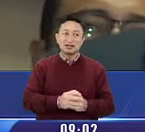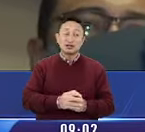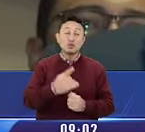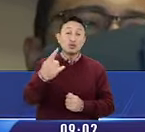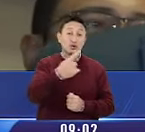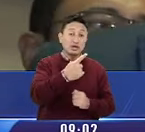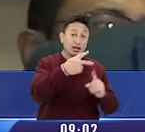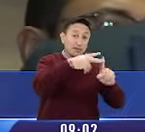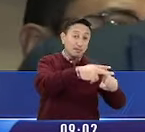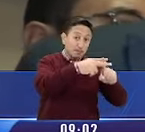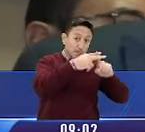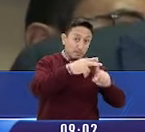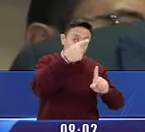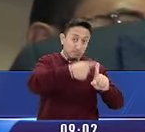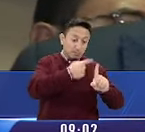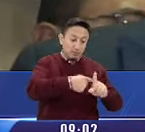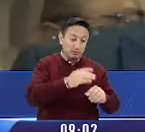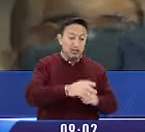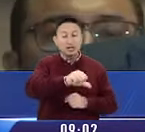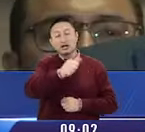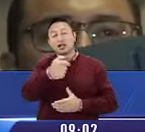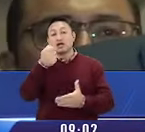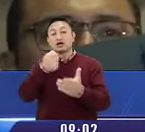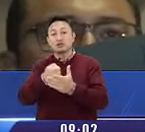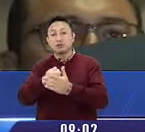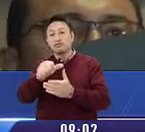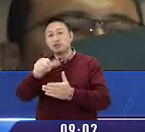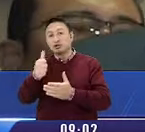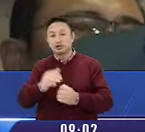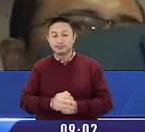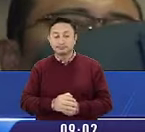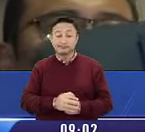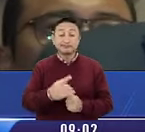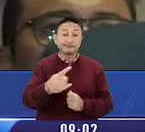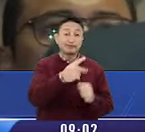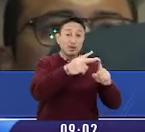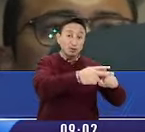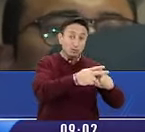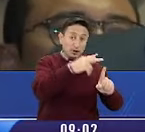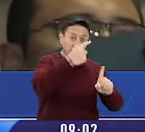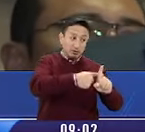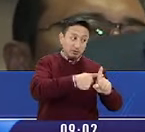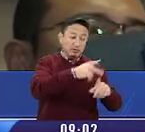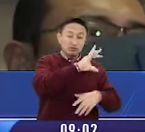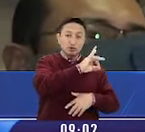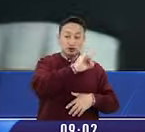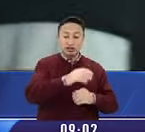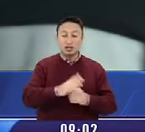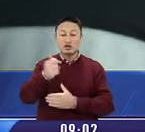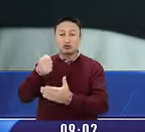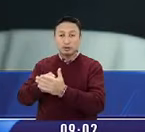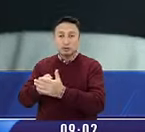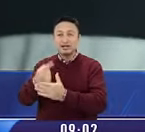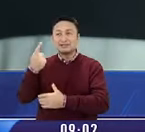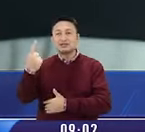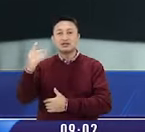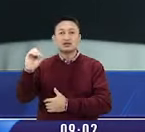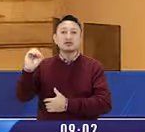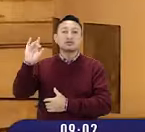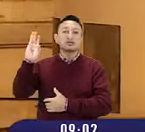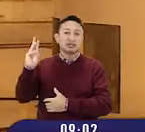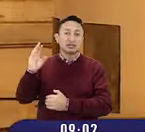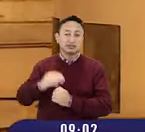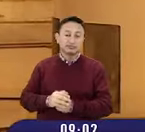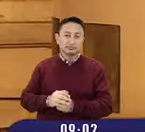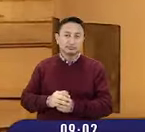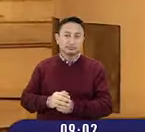de ellas y estamos evaluando la compra. En el tema del alquiler, lo más probable es la 80 y una compra de 106. Recalcando que el hecho que no